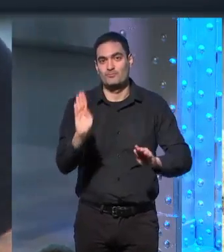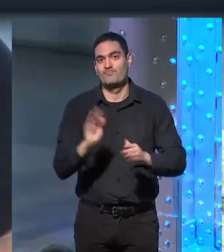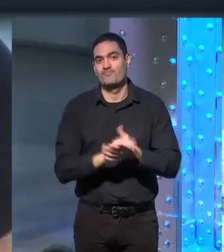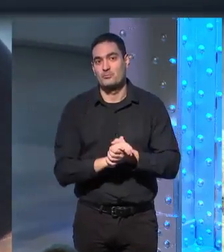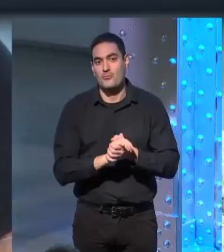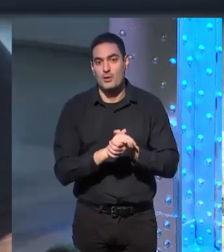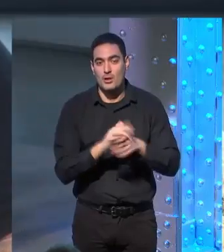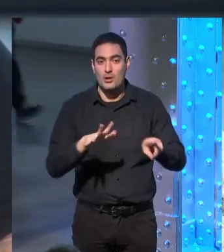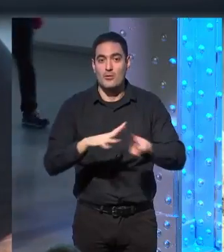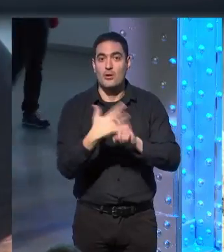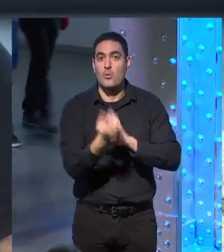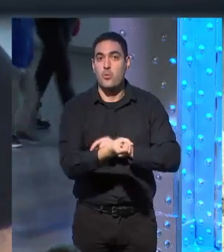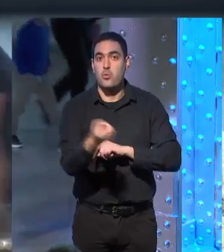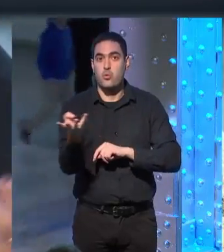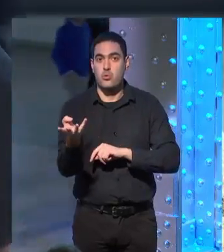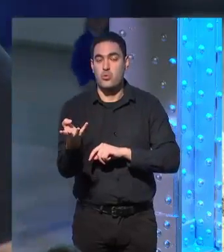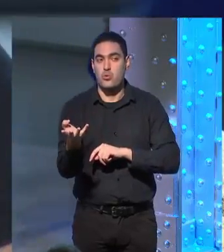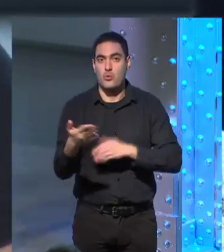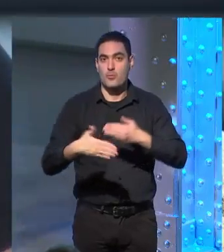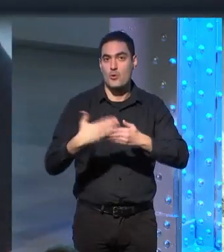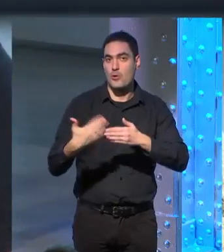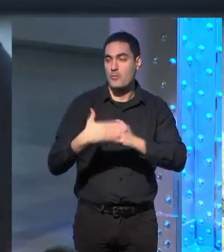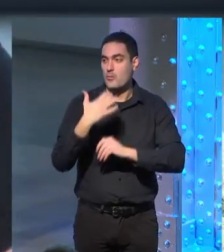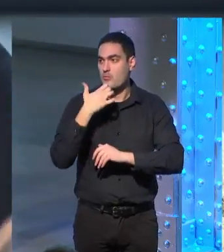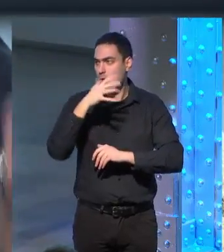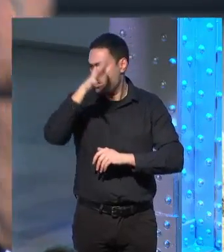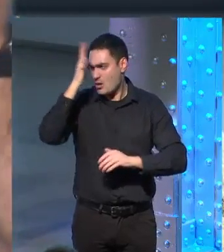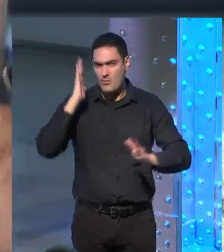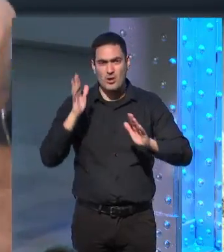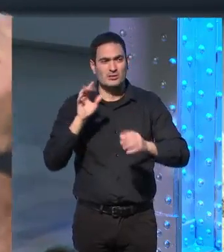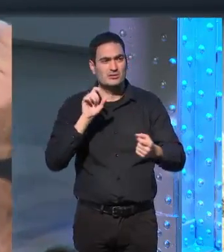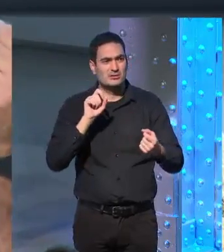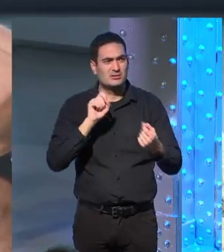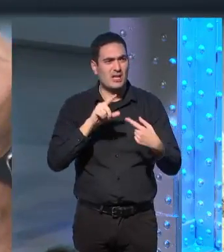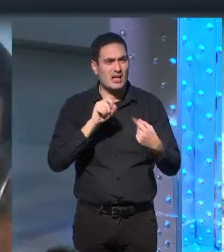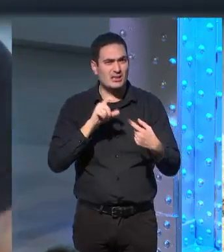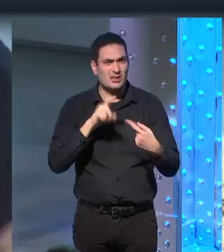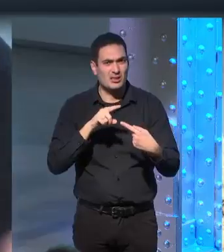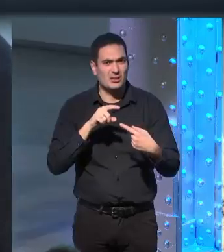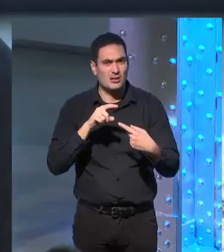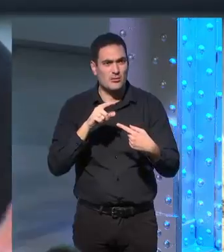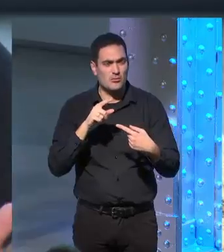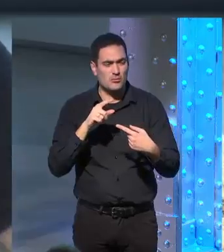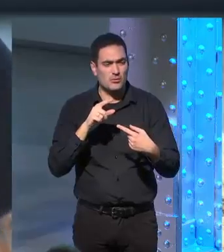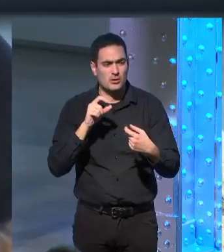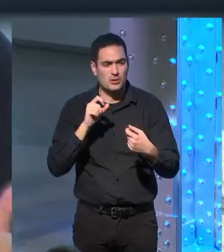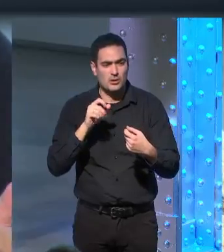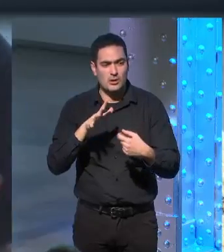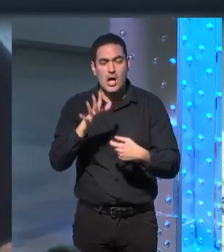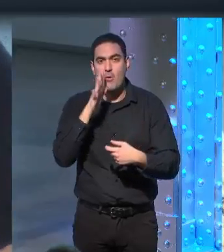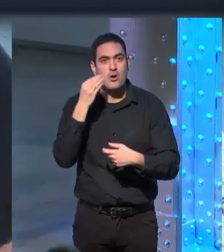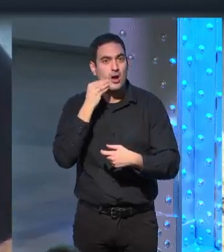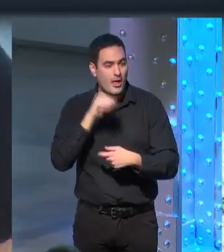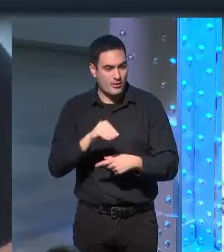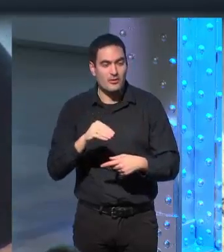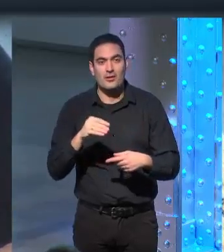Luego hubo casos de modas, por ejemplo, en verano echarse agua congelada, muy divertido, te grababas en